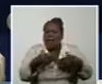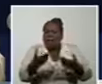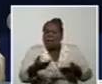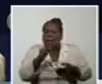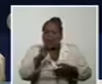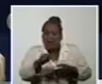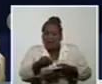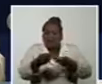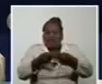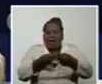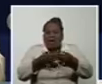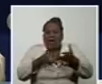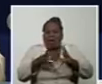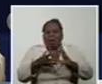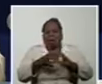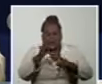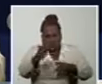complejidad.